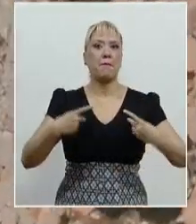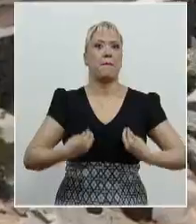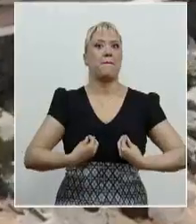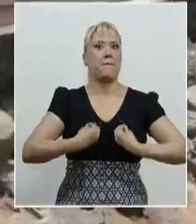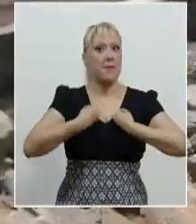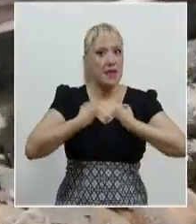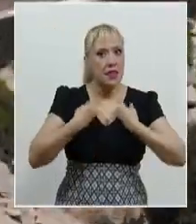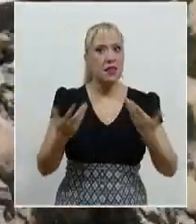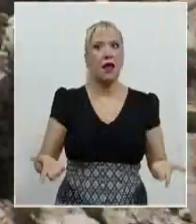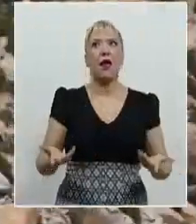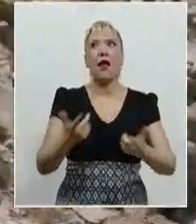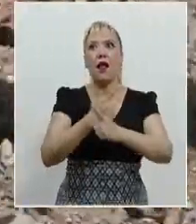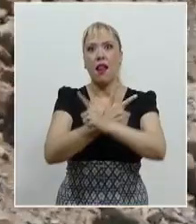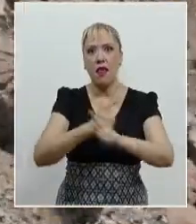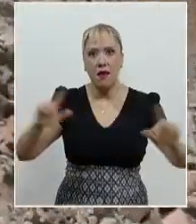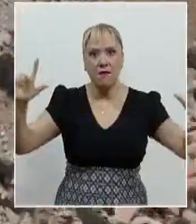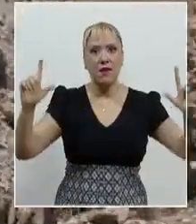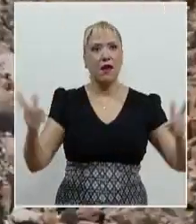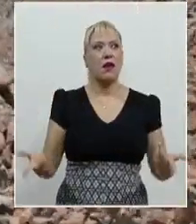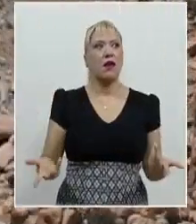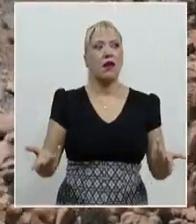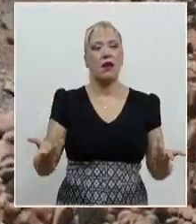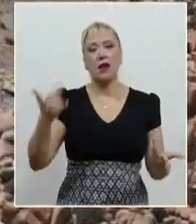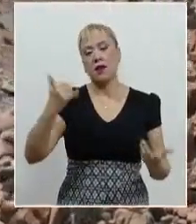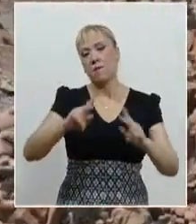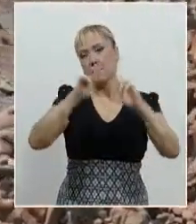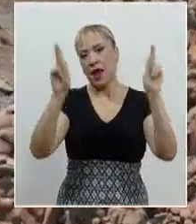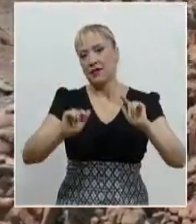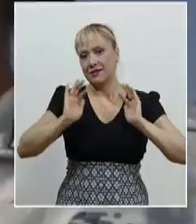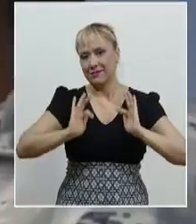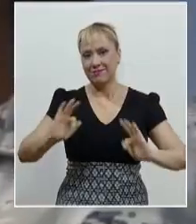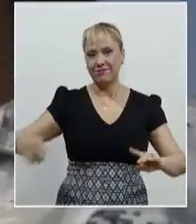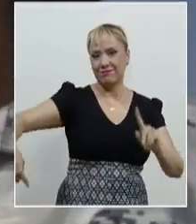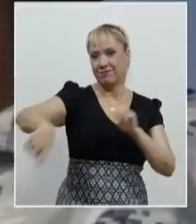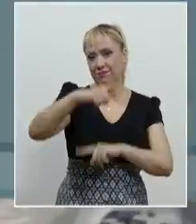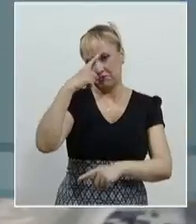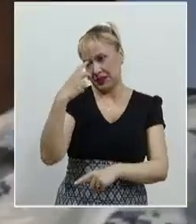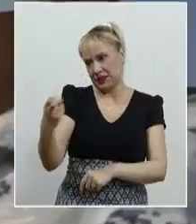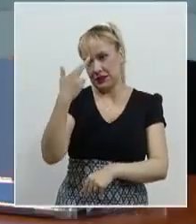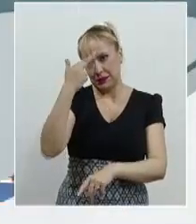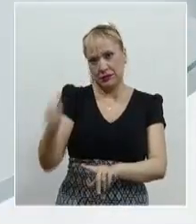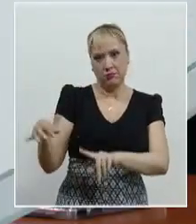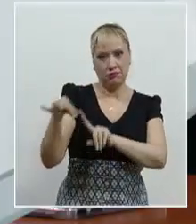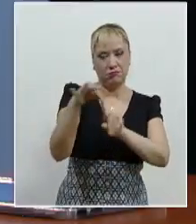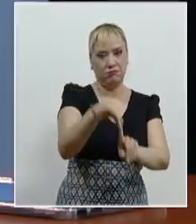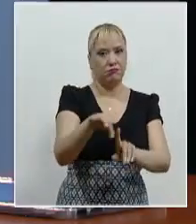la libertad, además del orden y la paz pública.